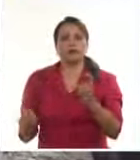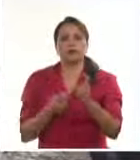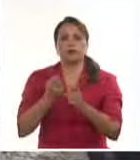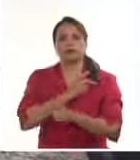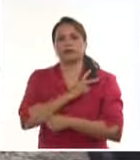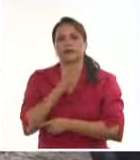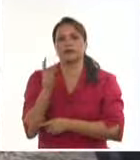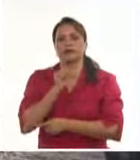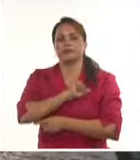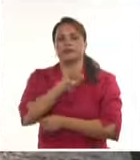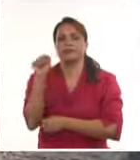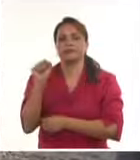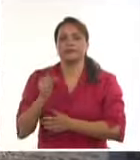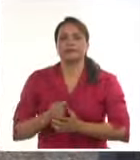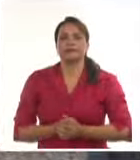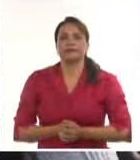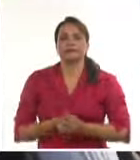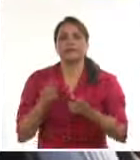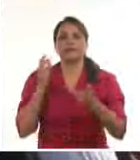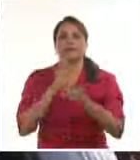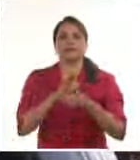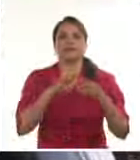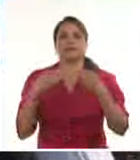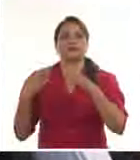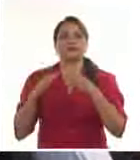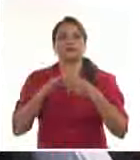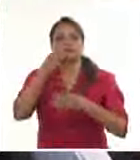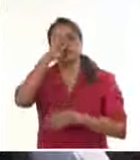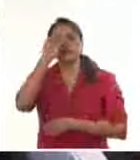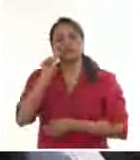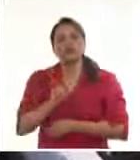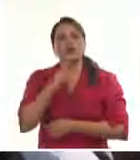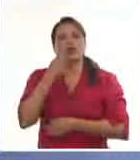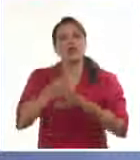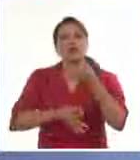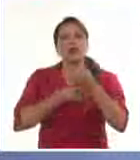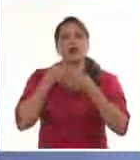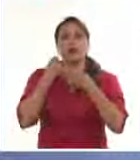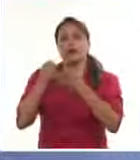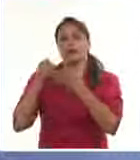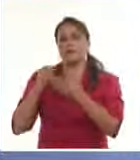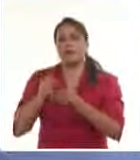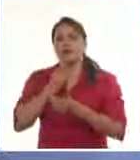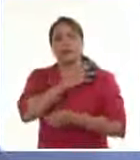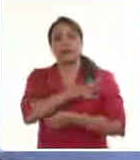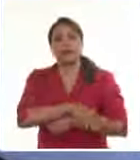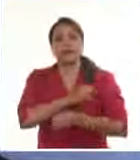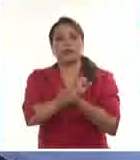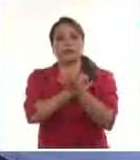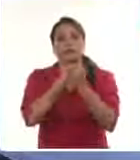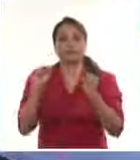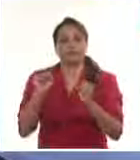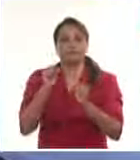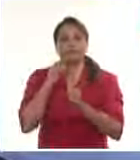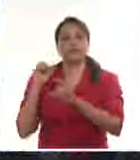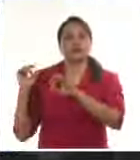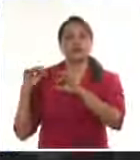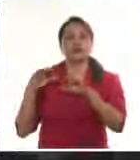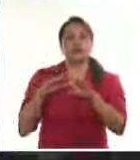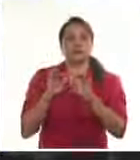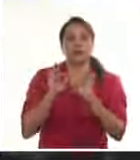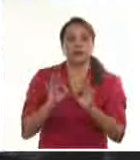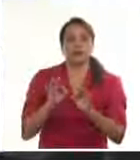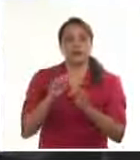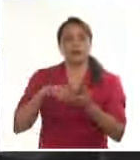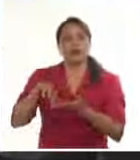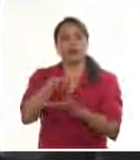siempre. Desde que comenzó el conflicto, los cubanos han expresado su apoyo a una Palestina libre y en marchas como esta, desde Vuelta